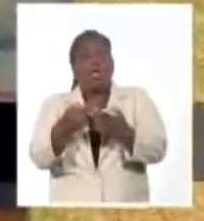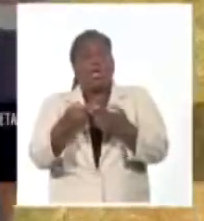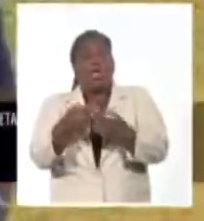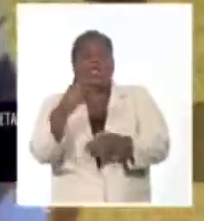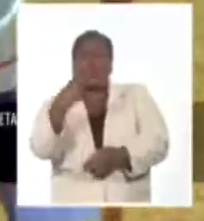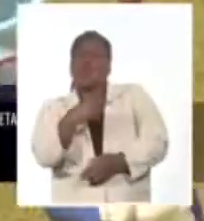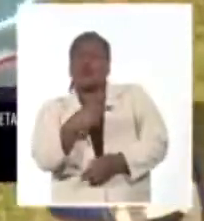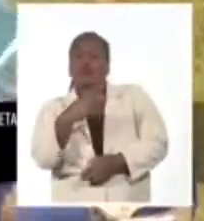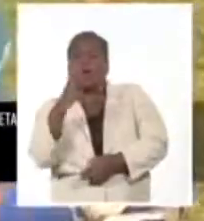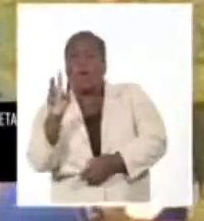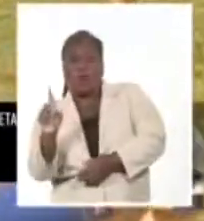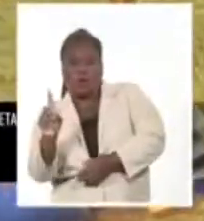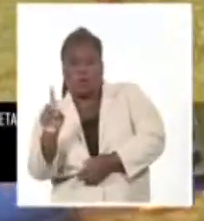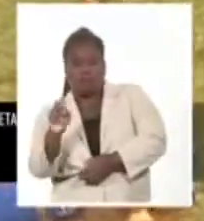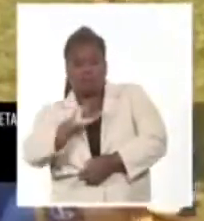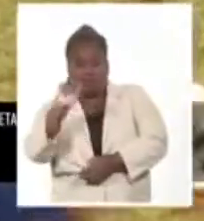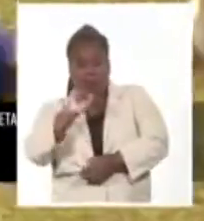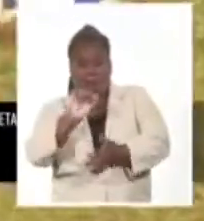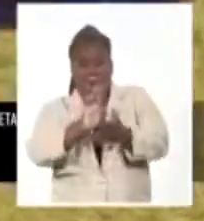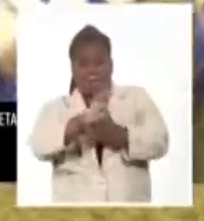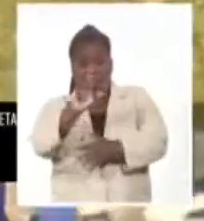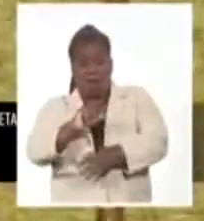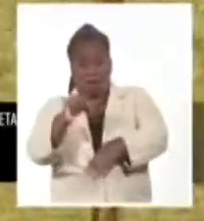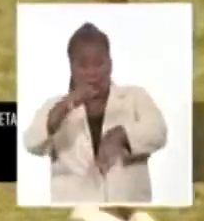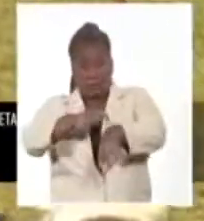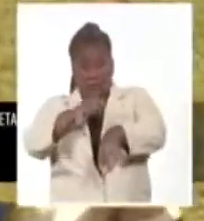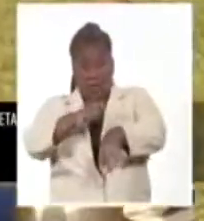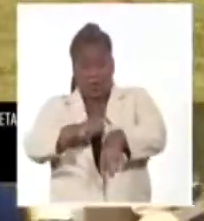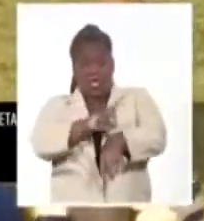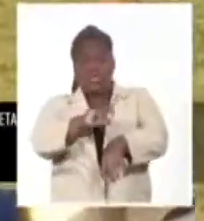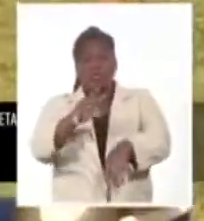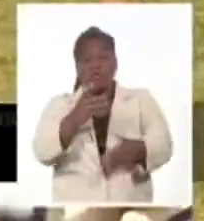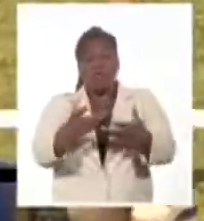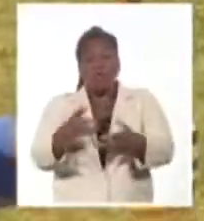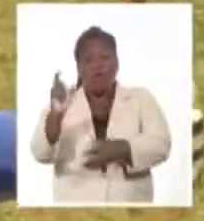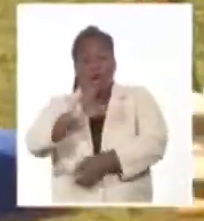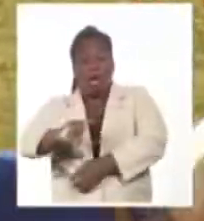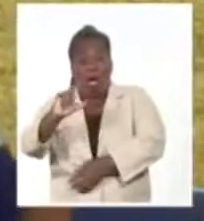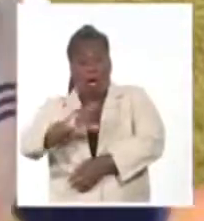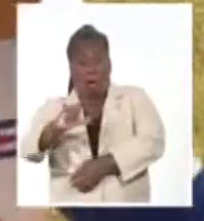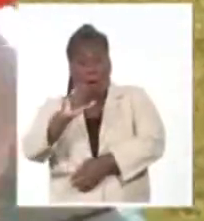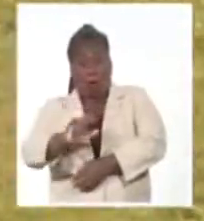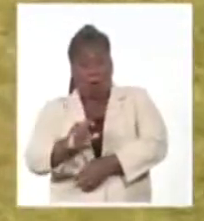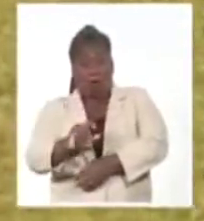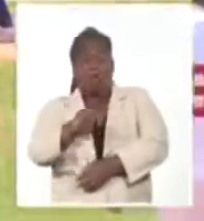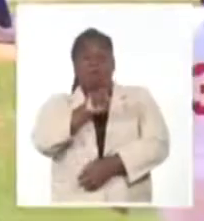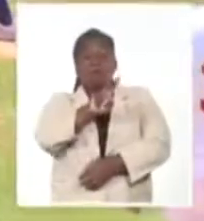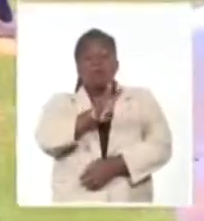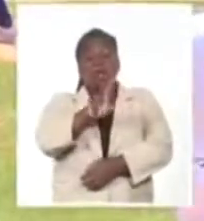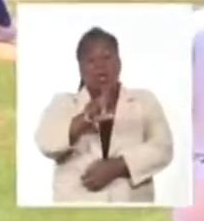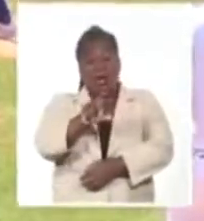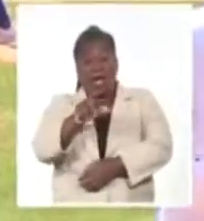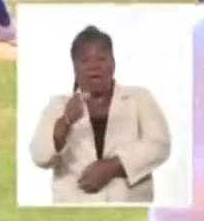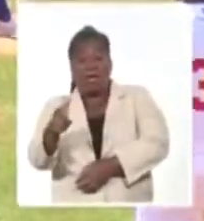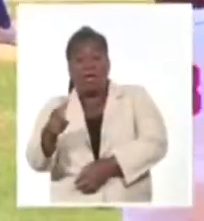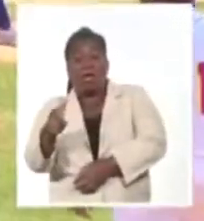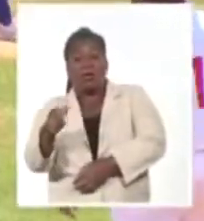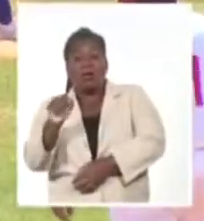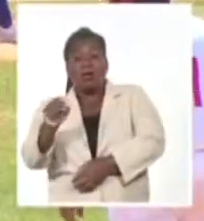a favor de Mayabeque. A esta hora también juegan Cienguegos-Camagüey en el Cándido González, Villa Clara-Las Tunas en el Julio Antonio